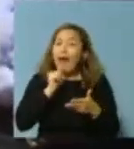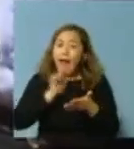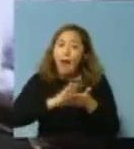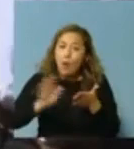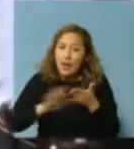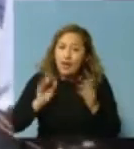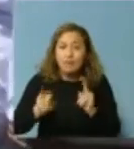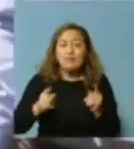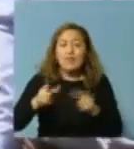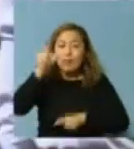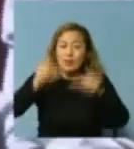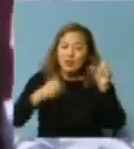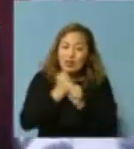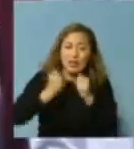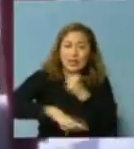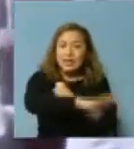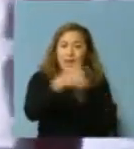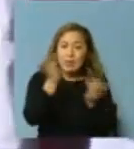los productores.